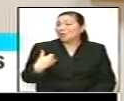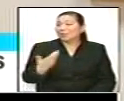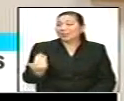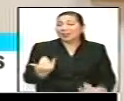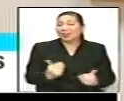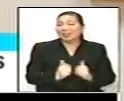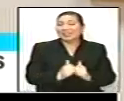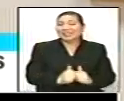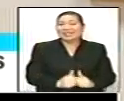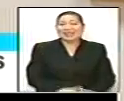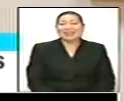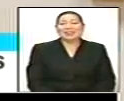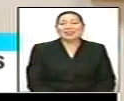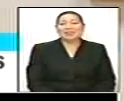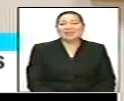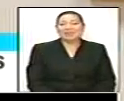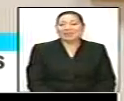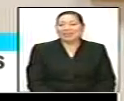nos acompañan.